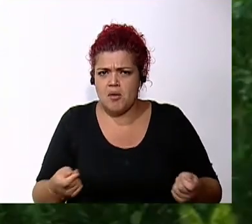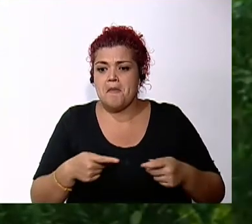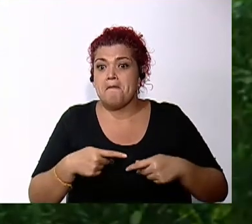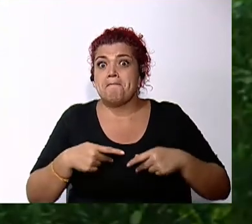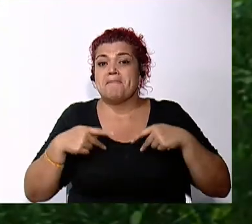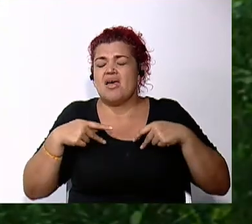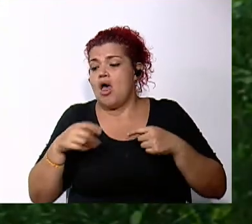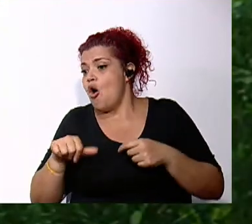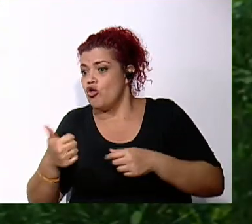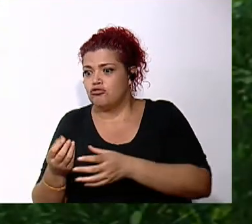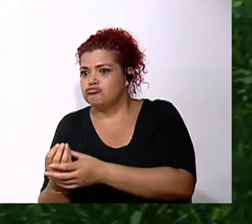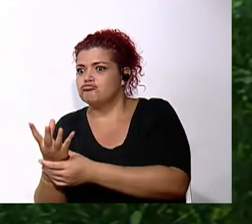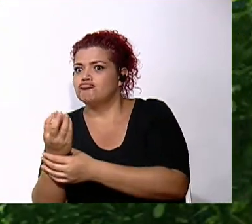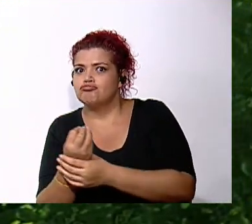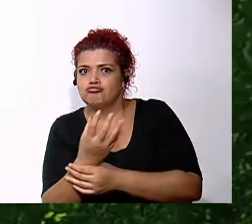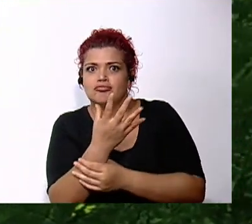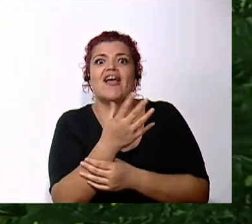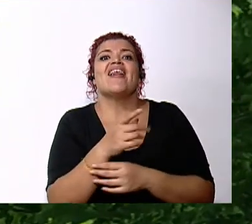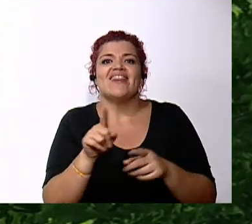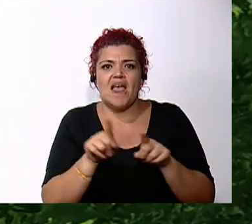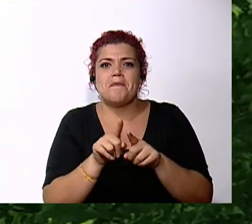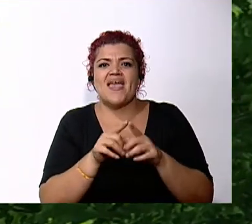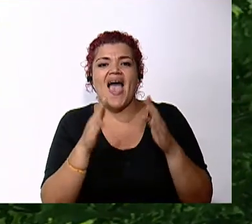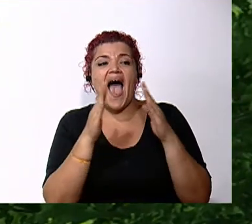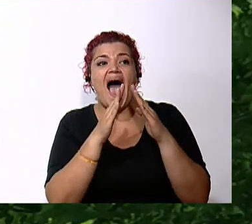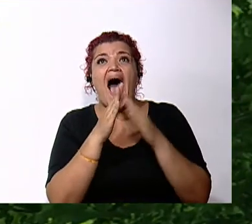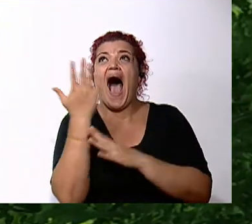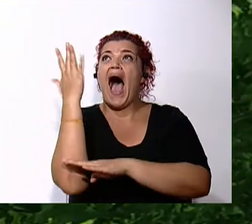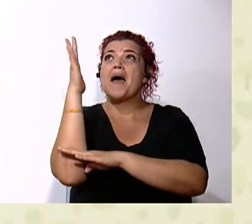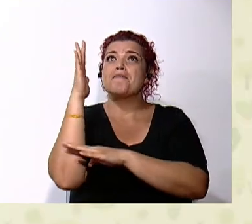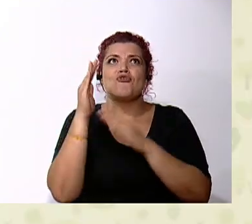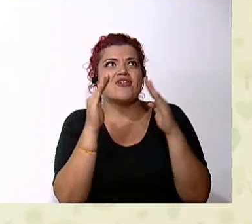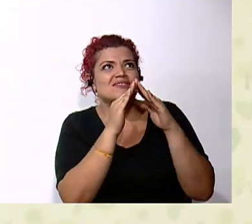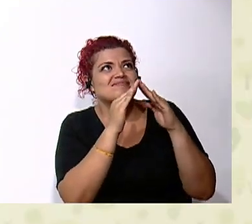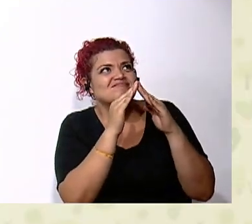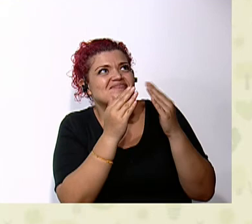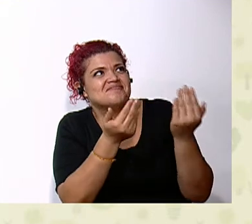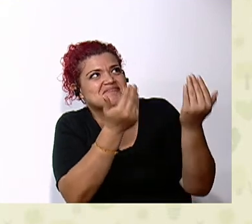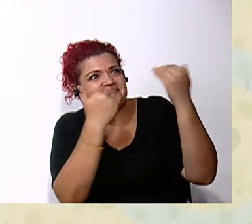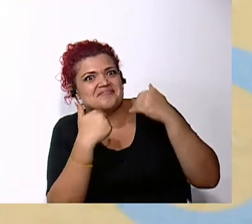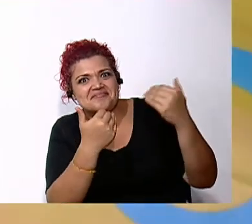casita a cientos de animales, así que si ves uno, ¡agradécele!